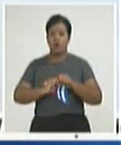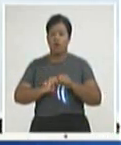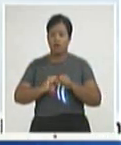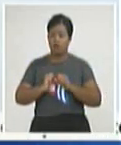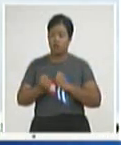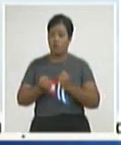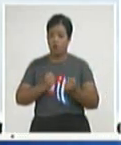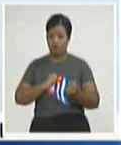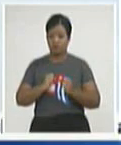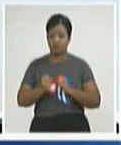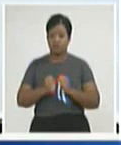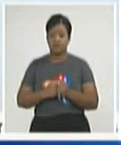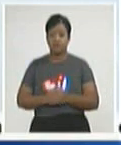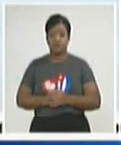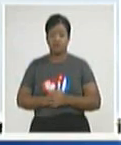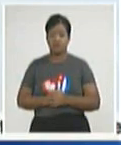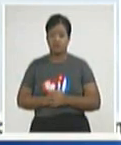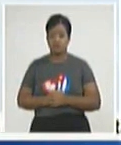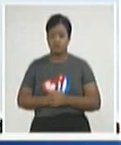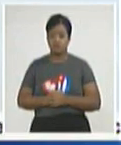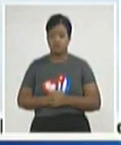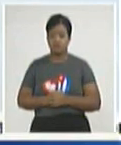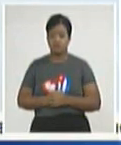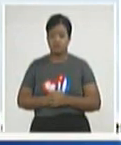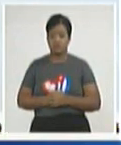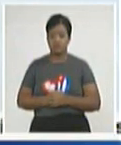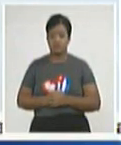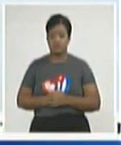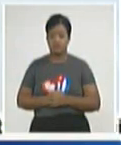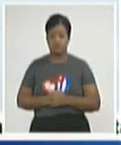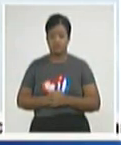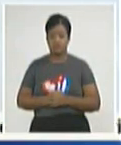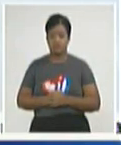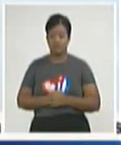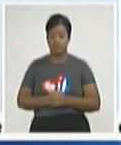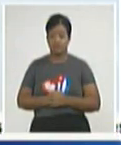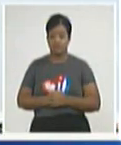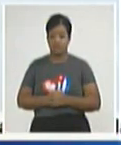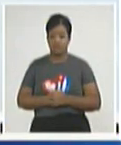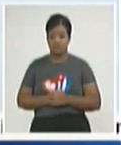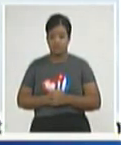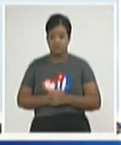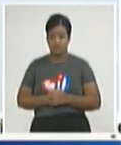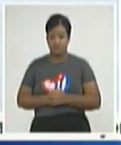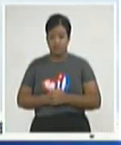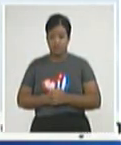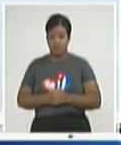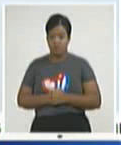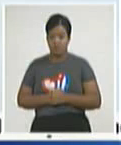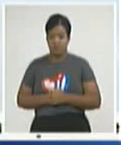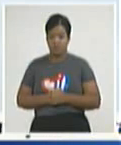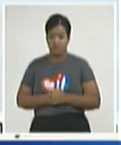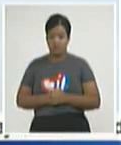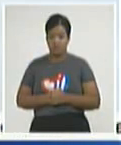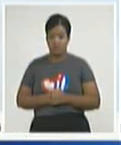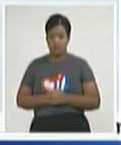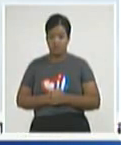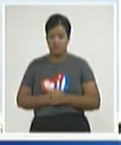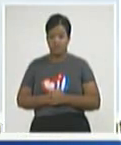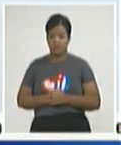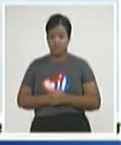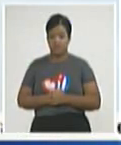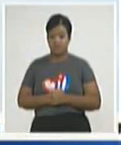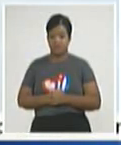aprecia en el número de personas con síntomas y demás, y le sigue la provincia de